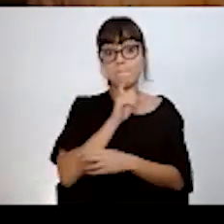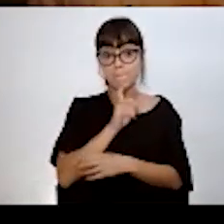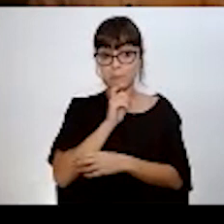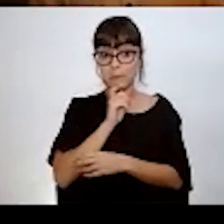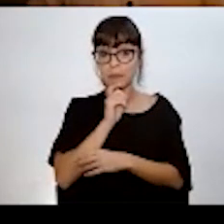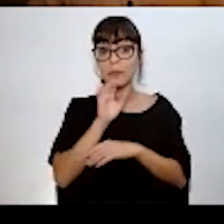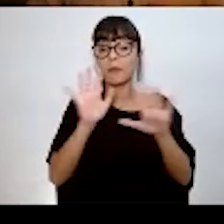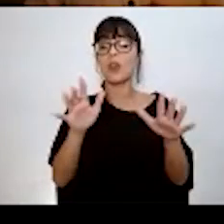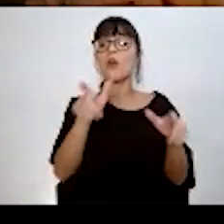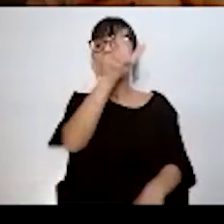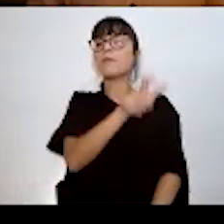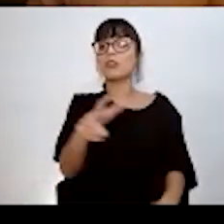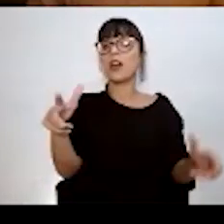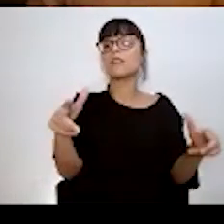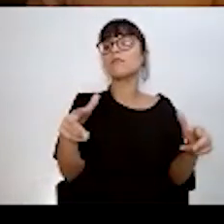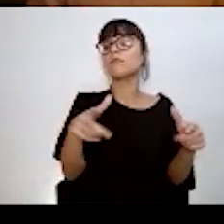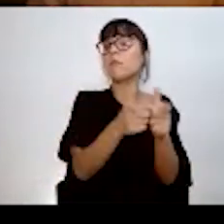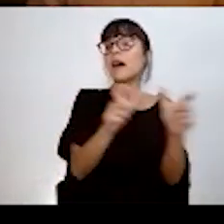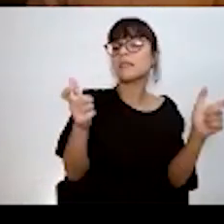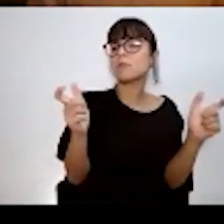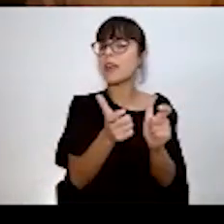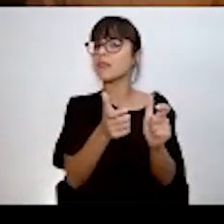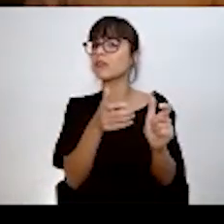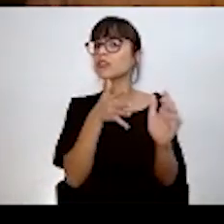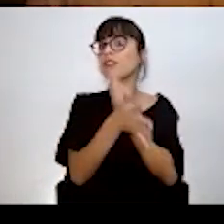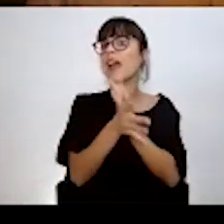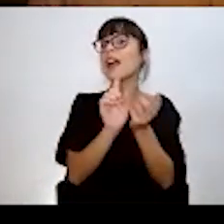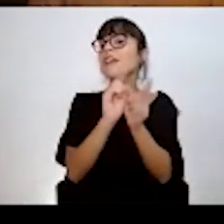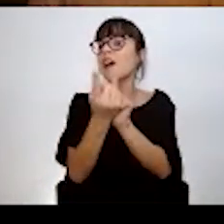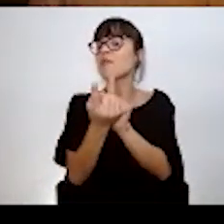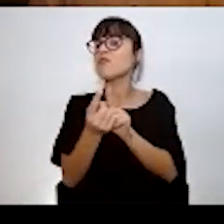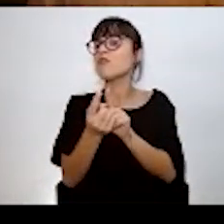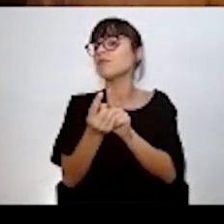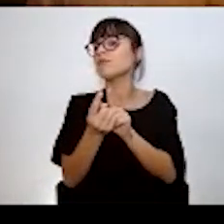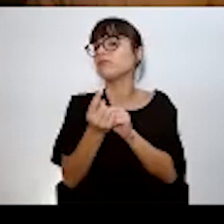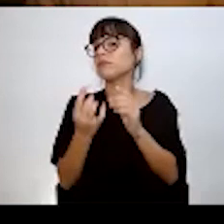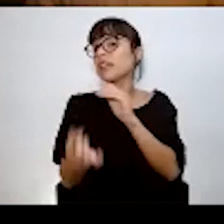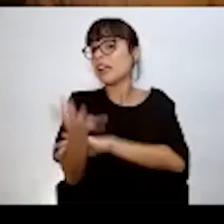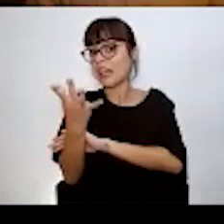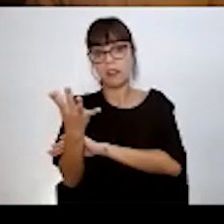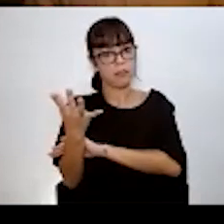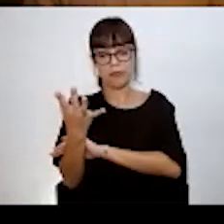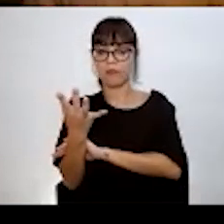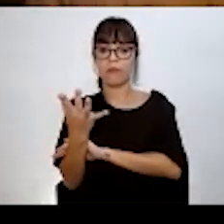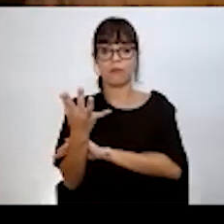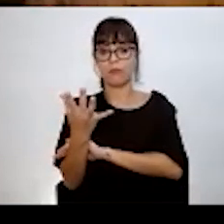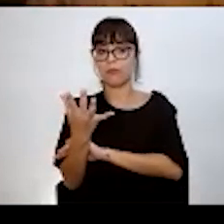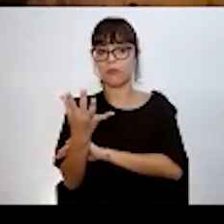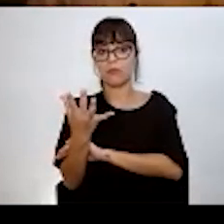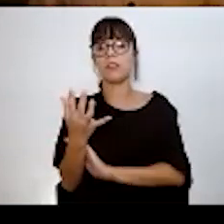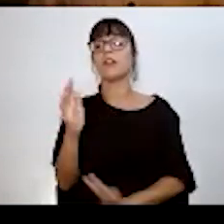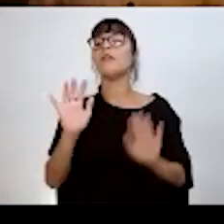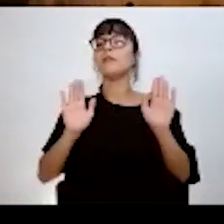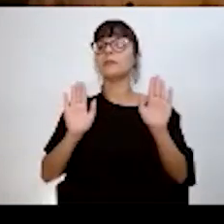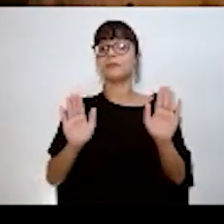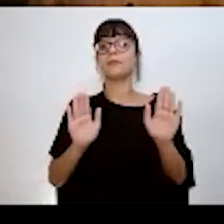cambios. Nos vamos a encontrar en otras sociedades donde el crecimiento poblacional, por ejemplo, impulsa la intensificación de la